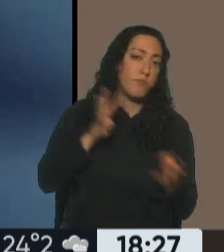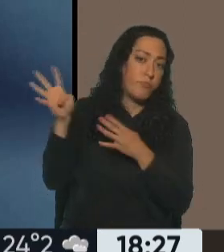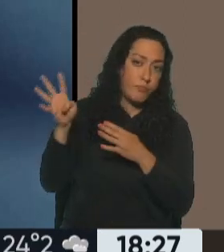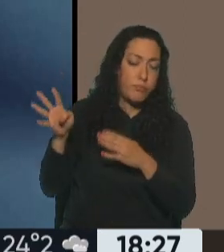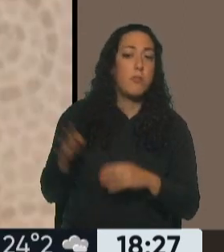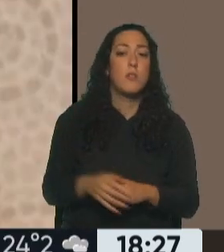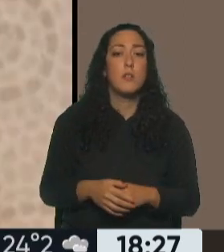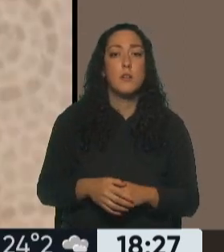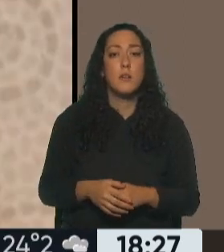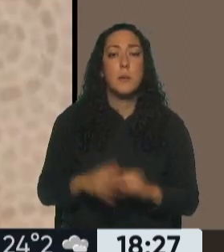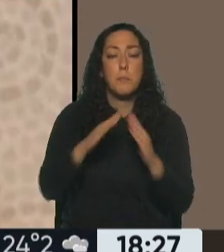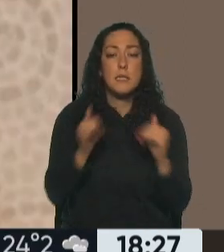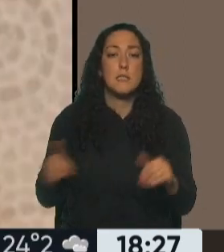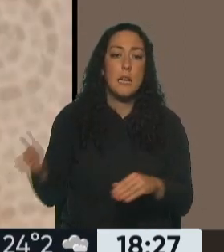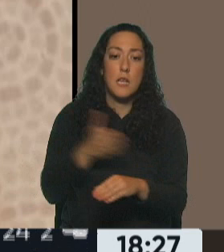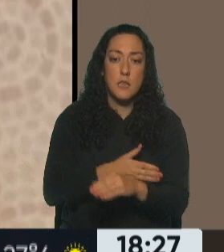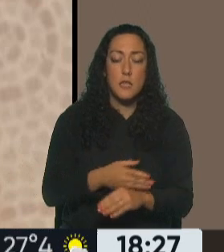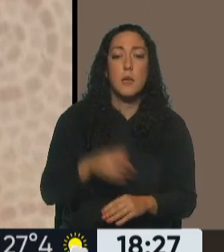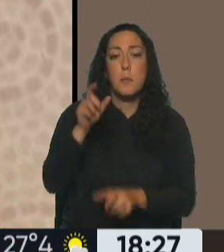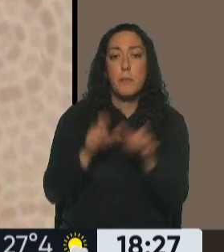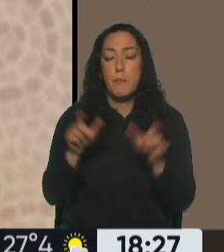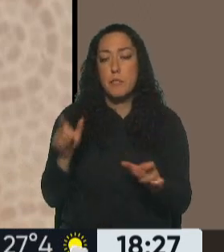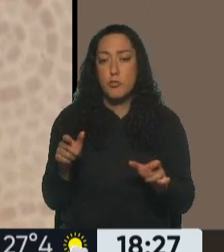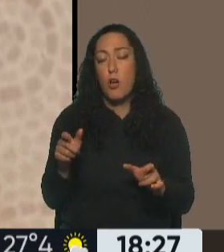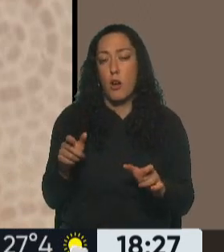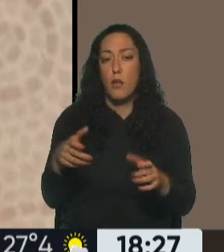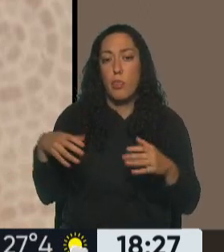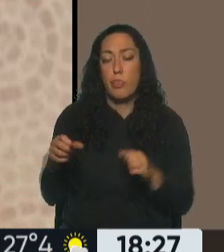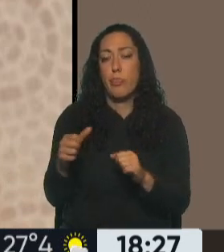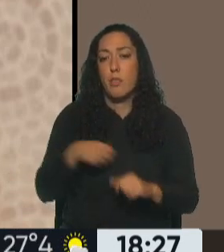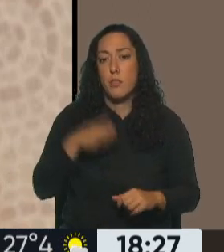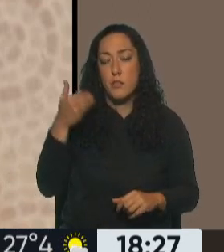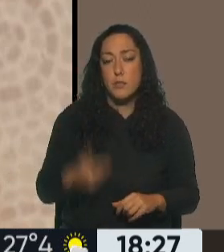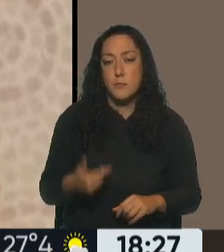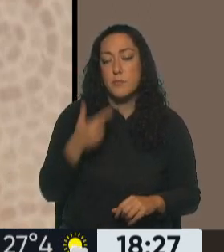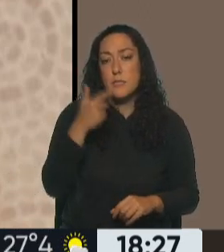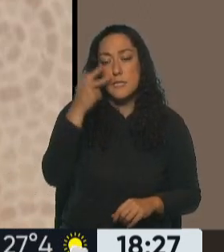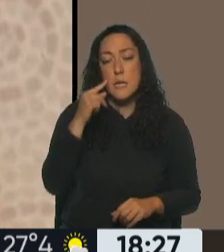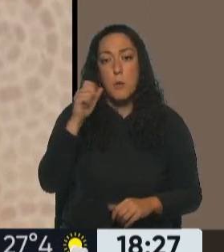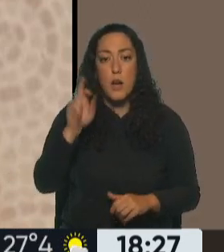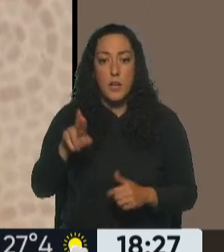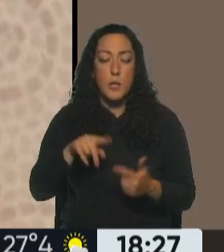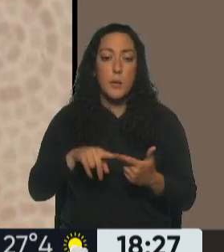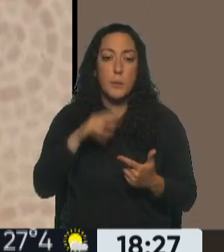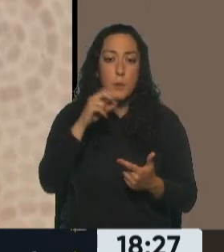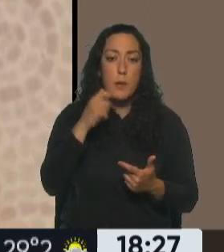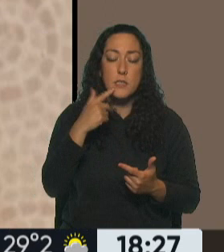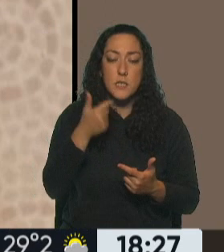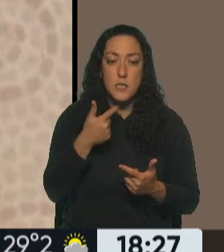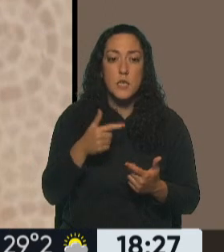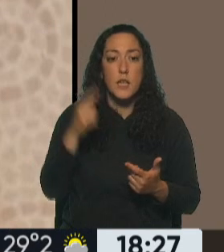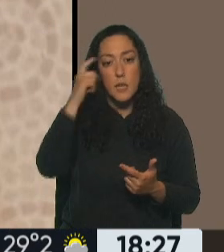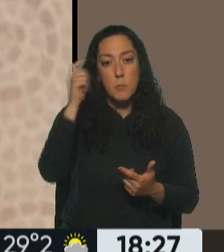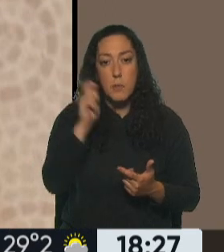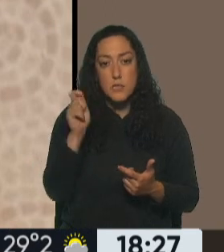del inicio de La tregua las víctimas fueron identificadas como Jerry silverman vivas cafir vivas de 10